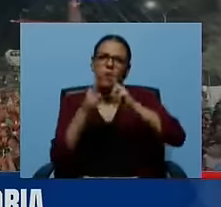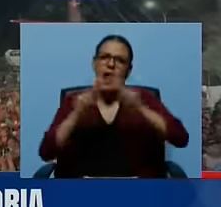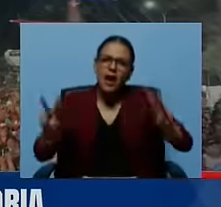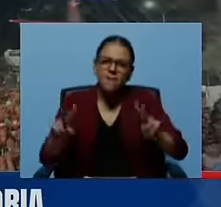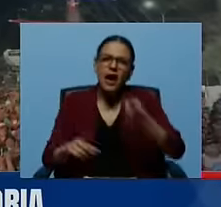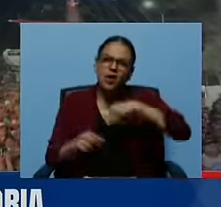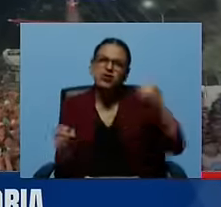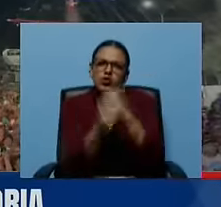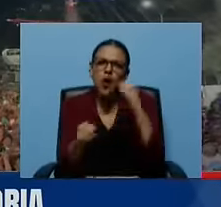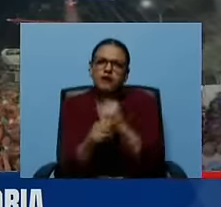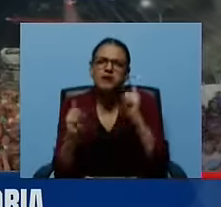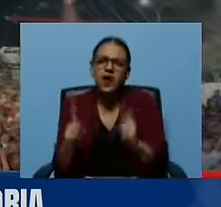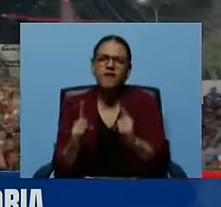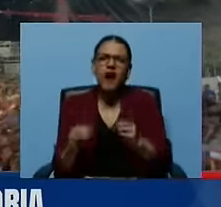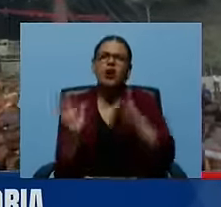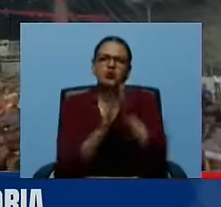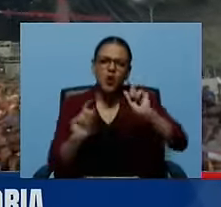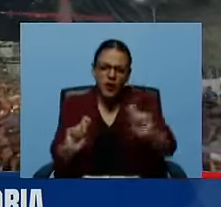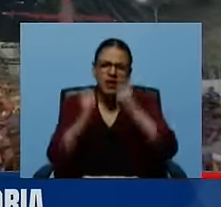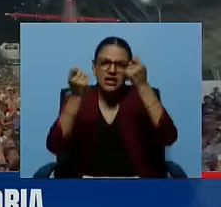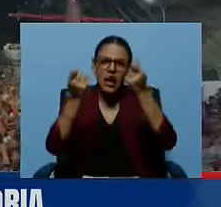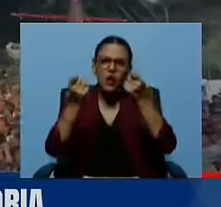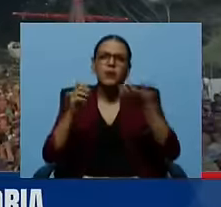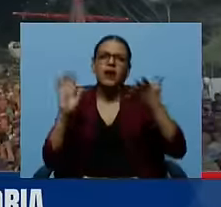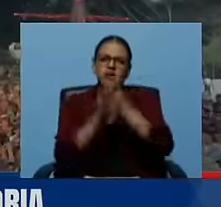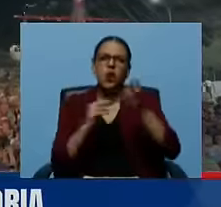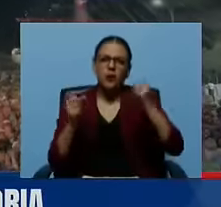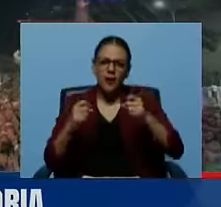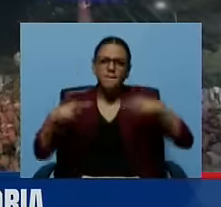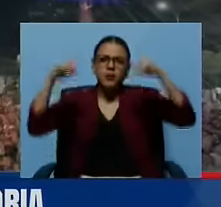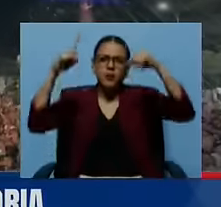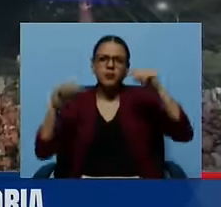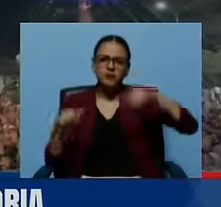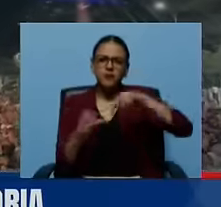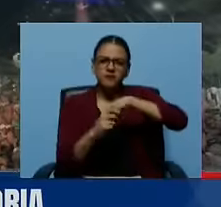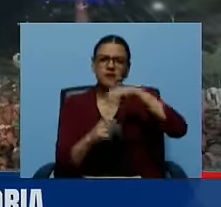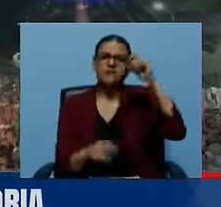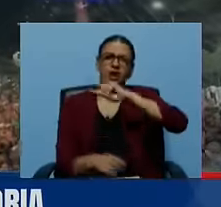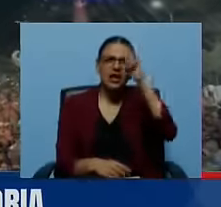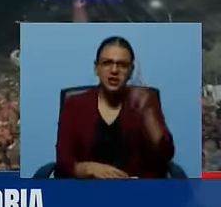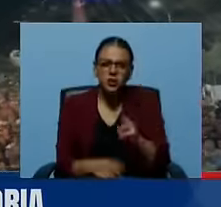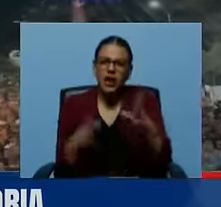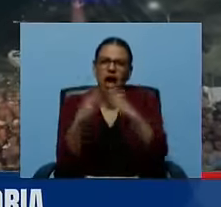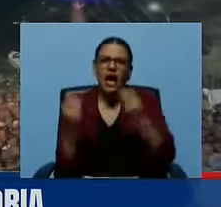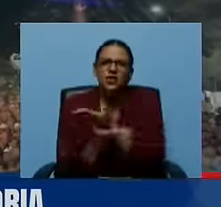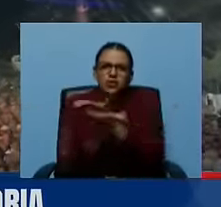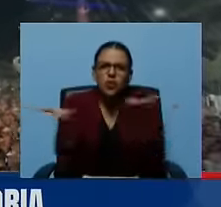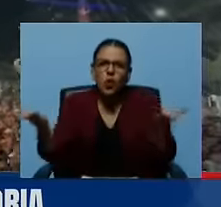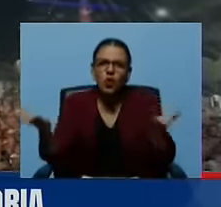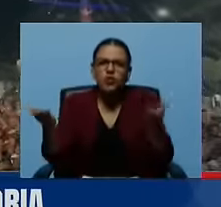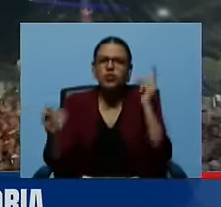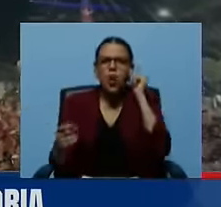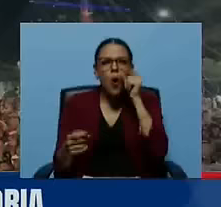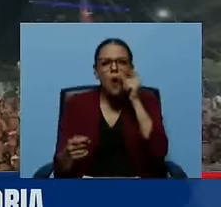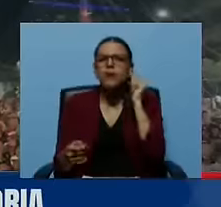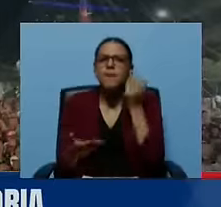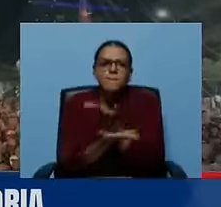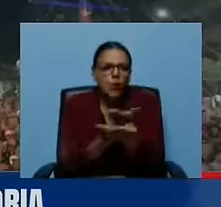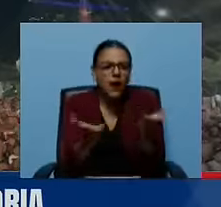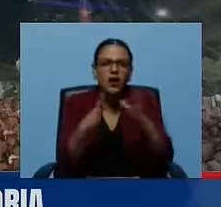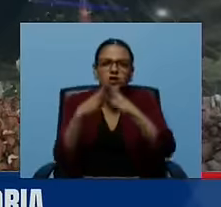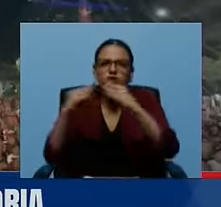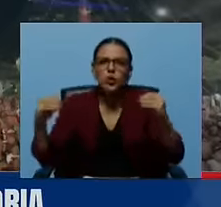al trabajo para la recuperación y la prosperidad de Venezuela, a todos y a todas.